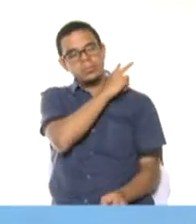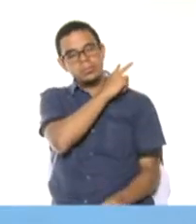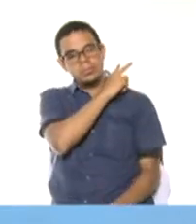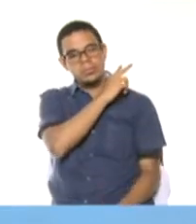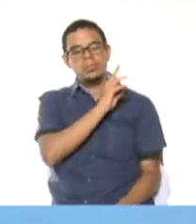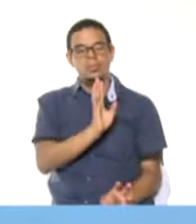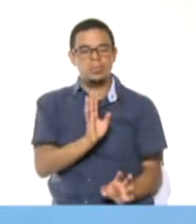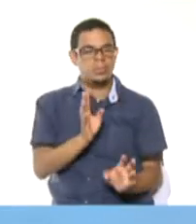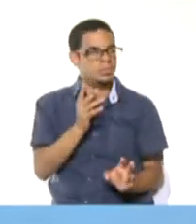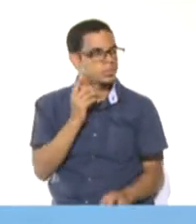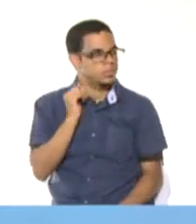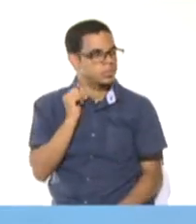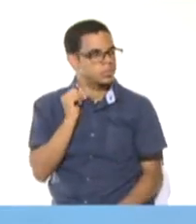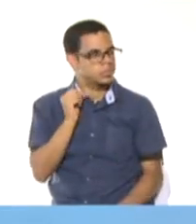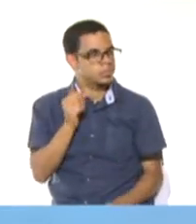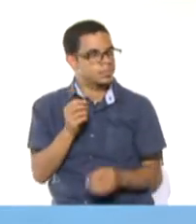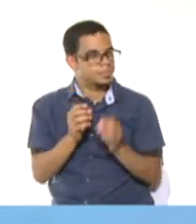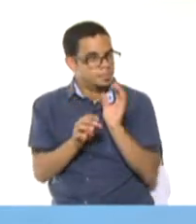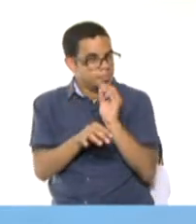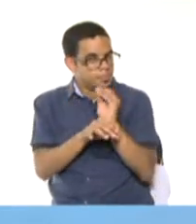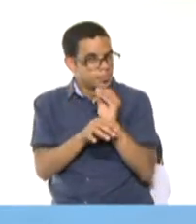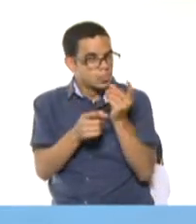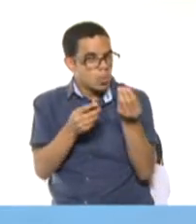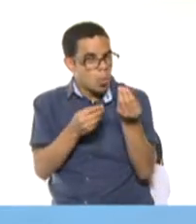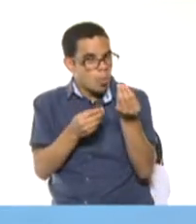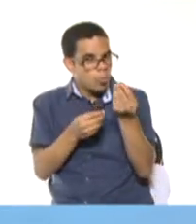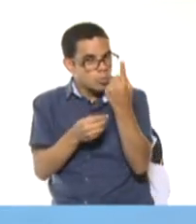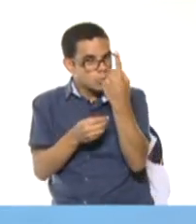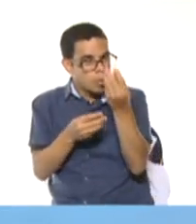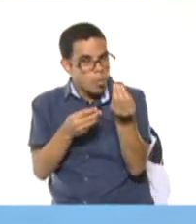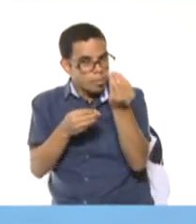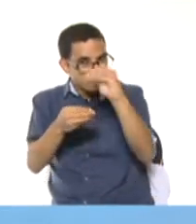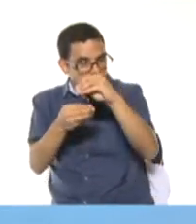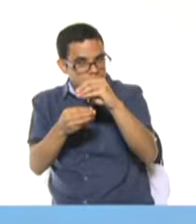mucho cuidado, colocar un juguete adicional.